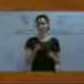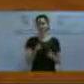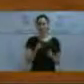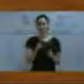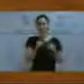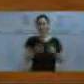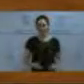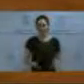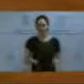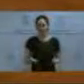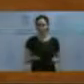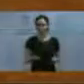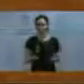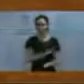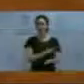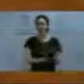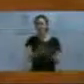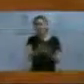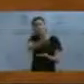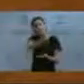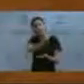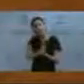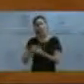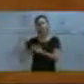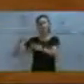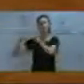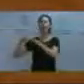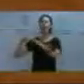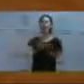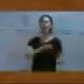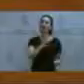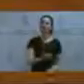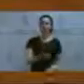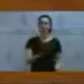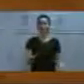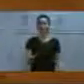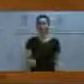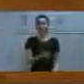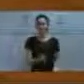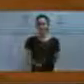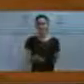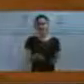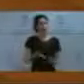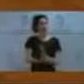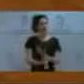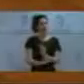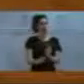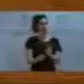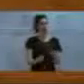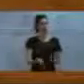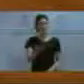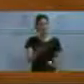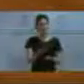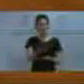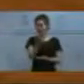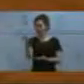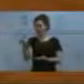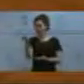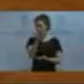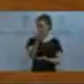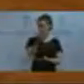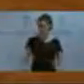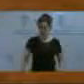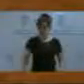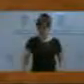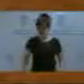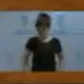impuestos. Se eliminó en parte el impuesto de sucesiones, que era un agravio comparativo contra los bolsillos